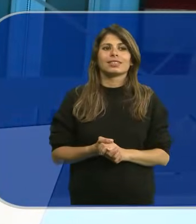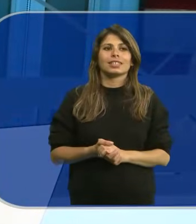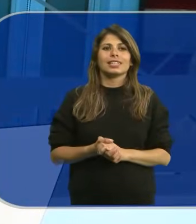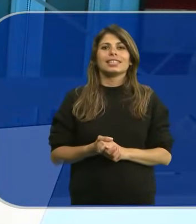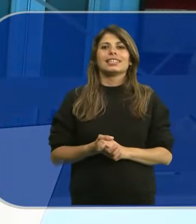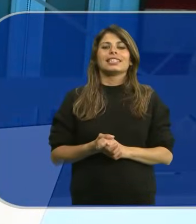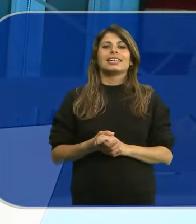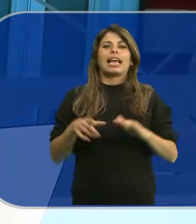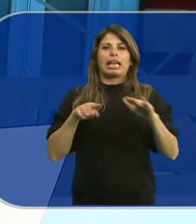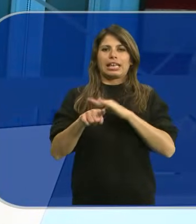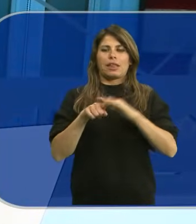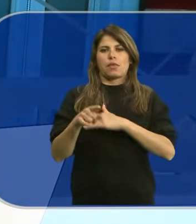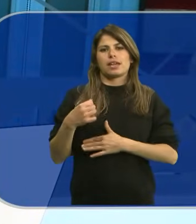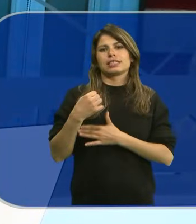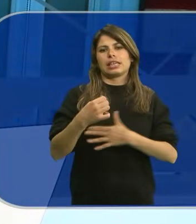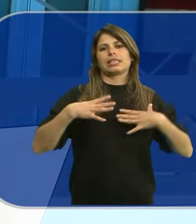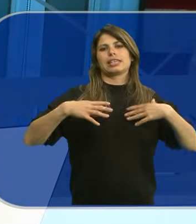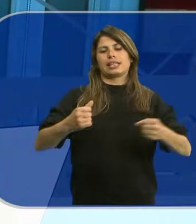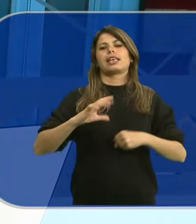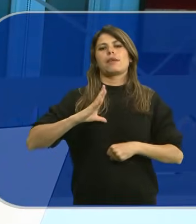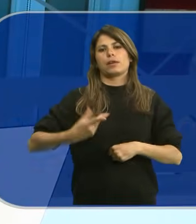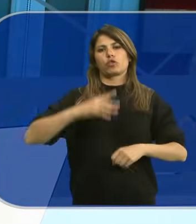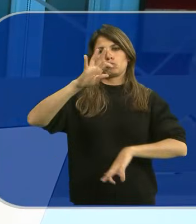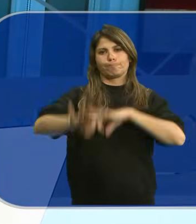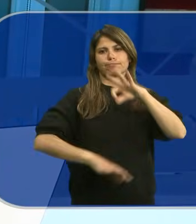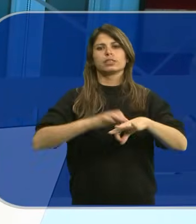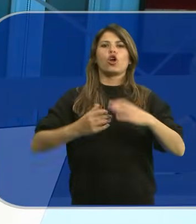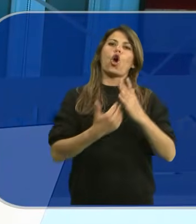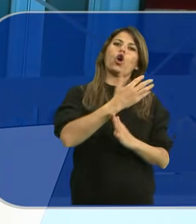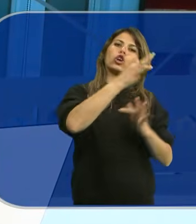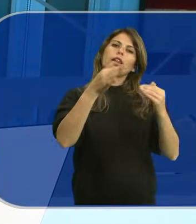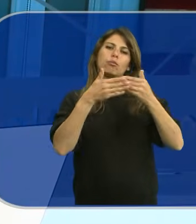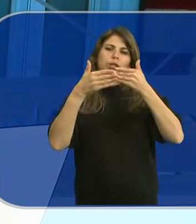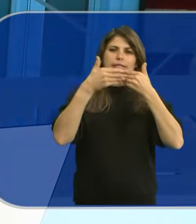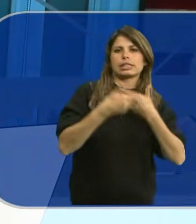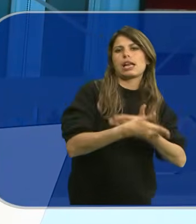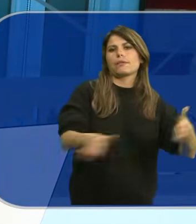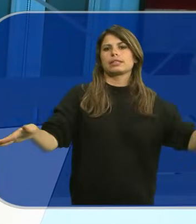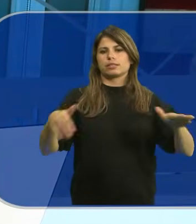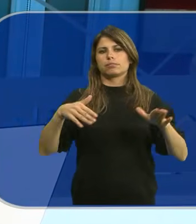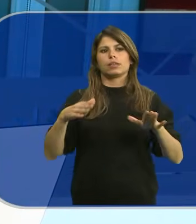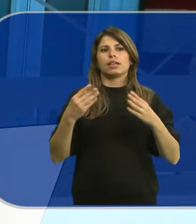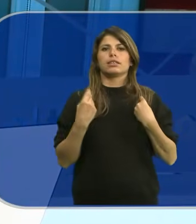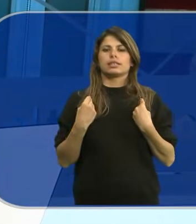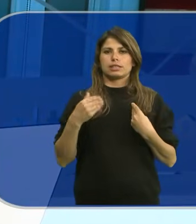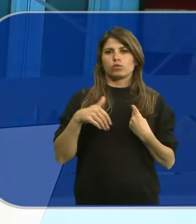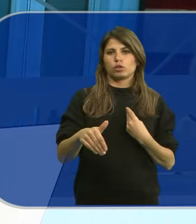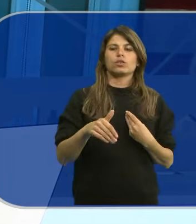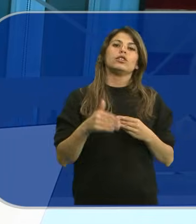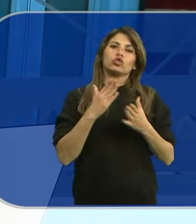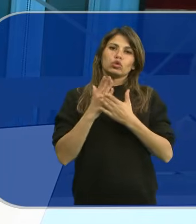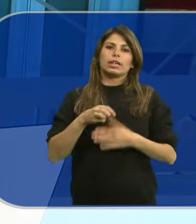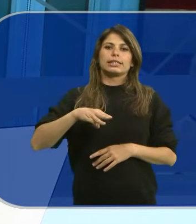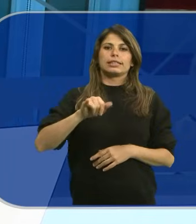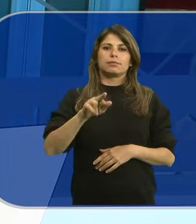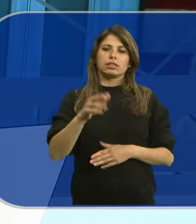La Gerencia de Asistencia Sanitaria del Bierzo ha organizado una jornada de puertas abiertas para futuros residentes. Los aspirantes MIR se encuentran